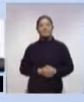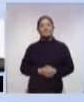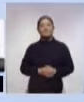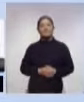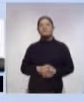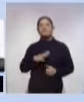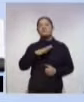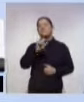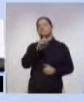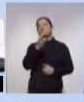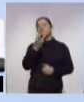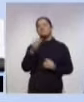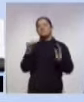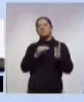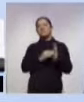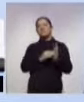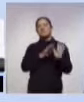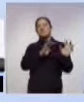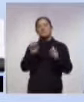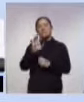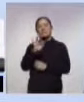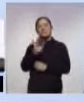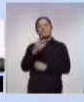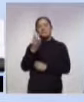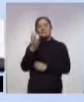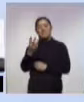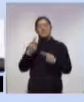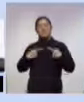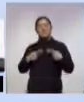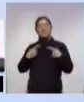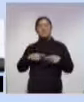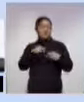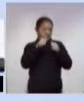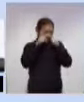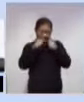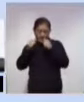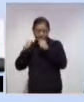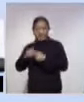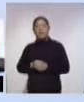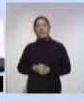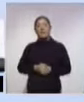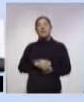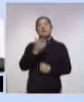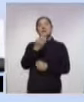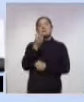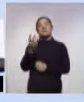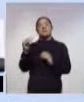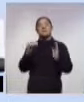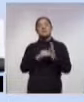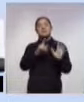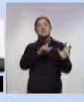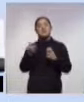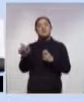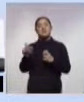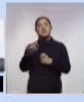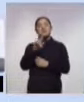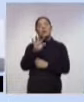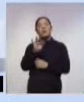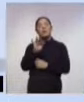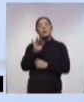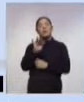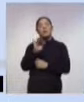de 23.947 pacientes atendidos. Tenemos cerca de 53.740